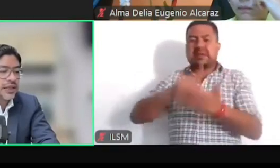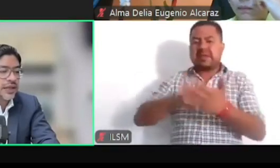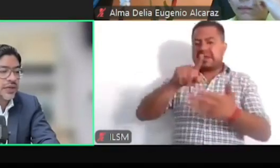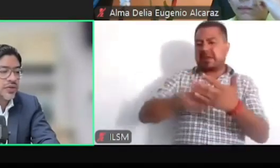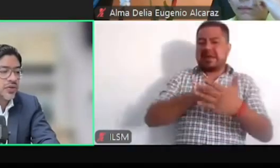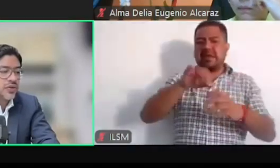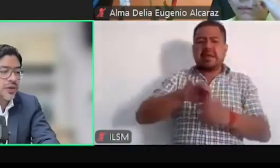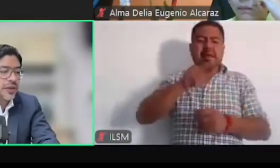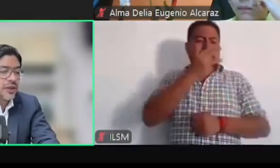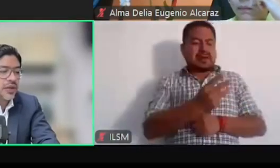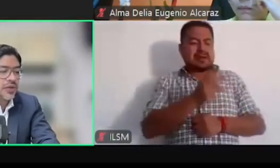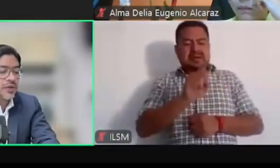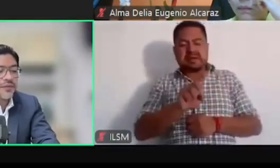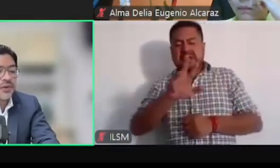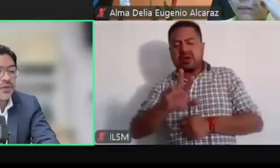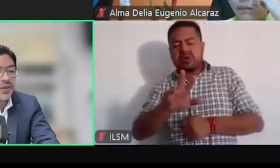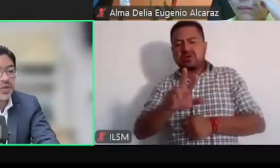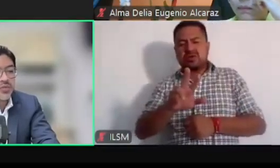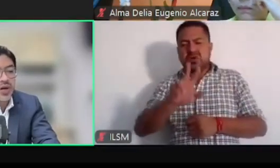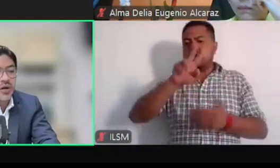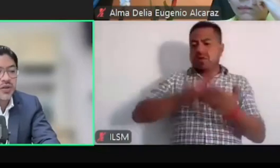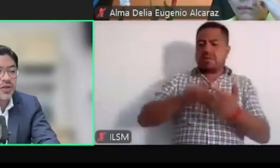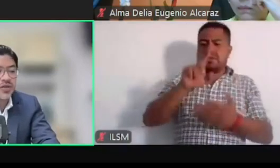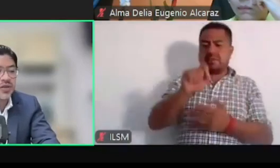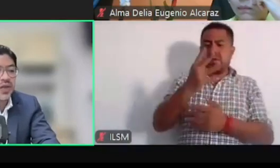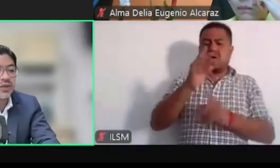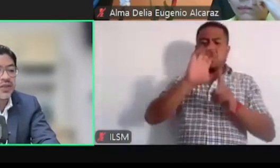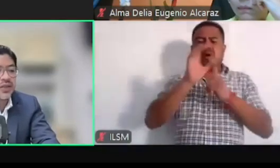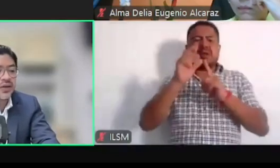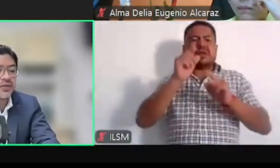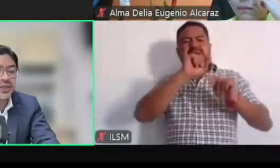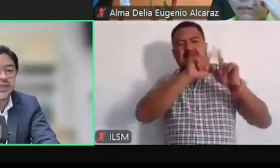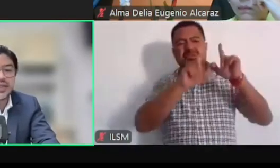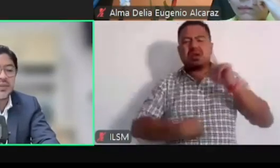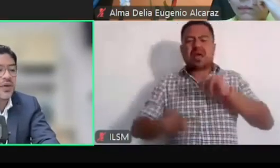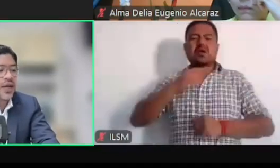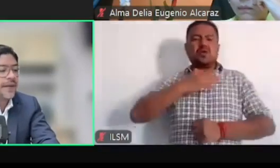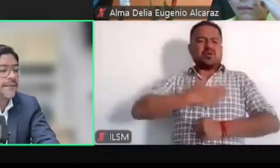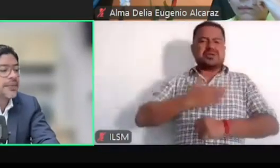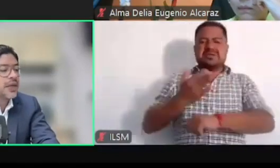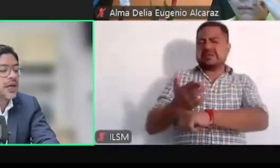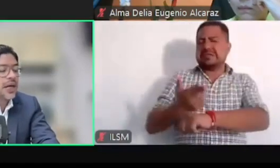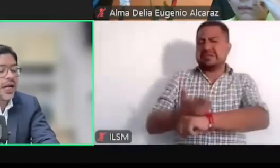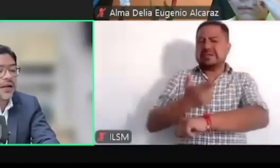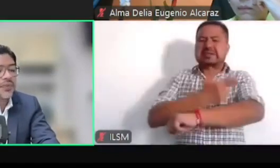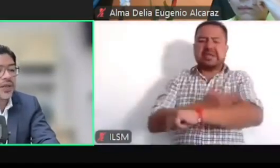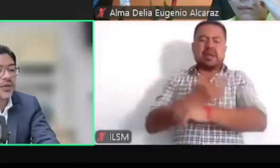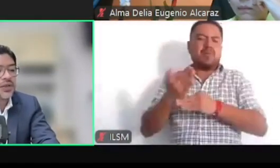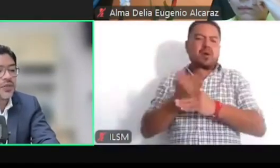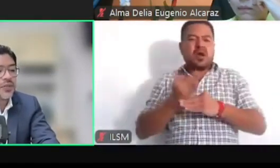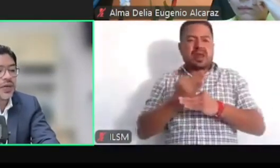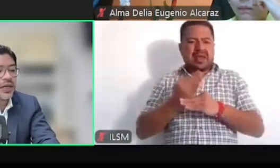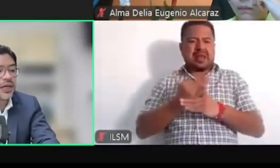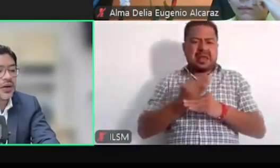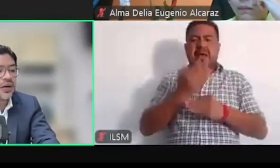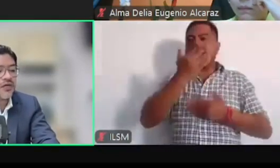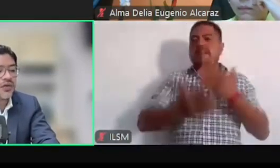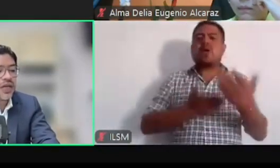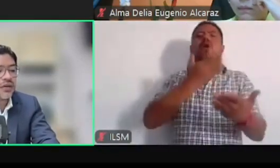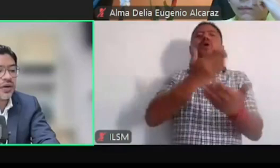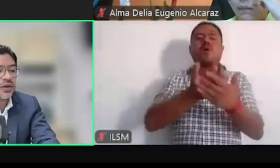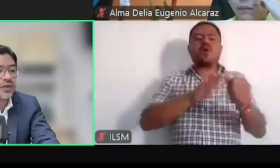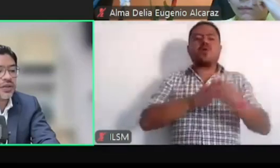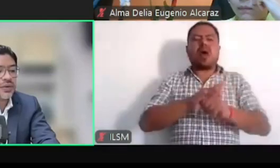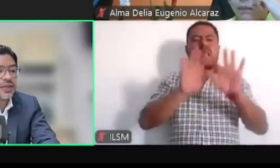338 2024 emitido por la Comisión Nacional de honestidad y Justicia de Morena en el proyecto se propone declararlo